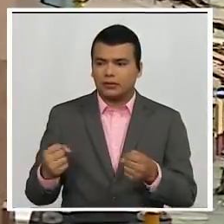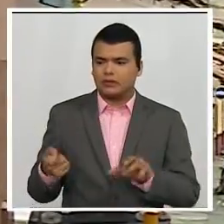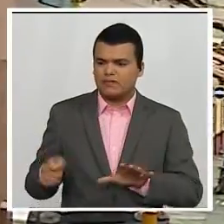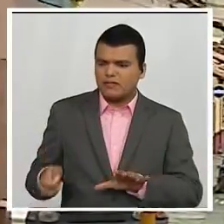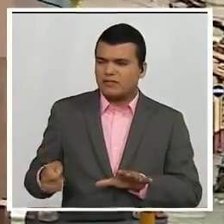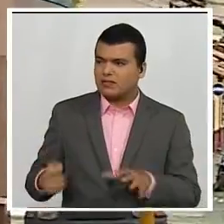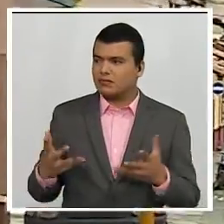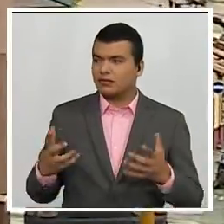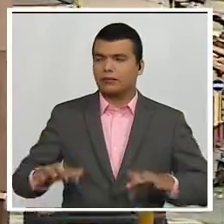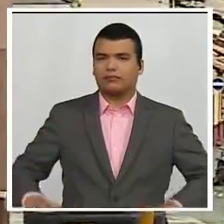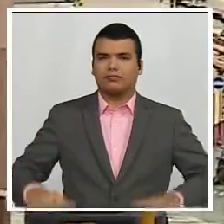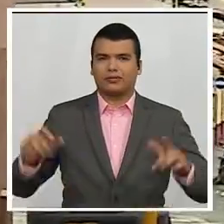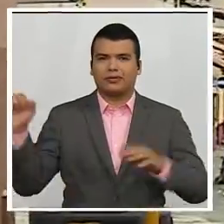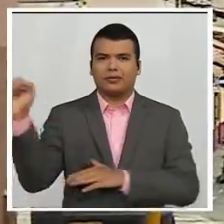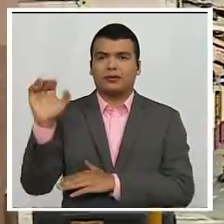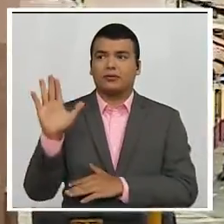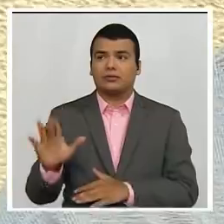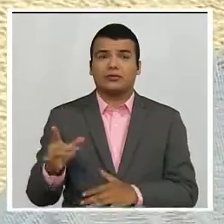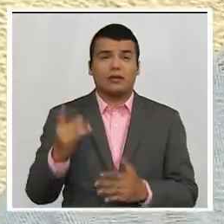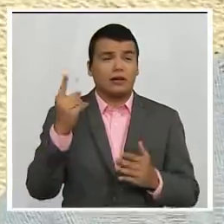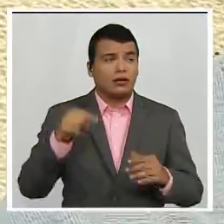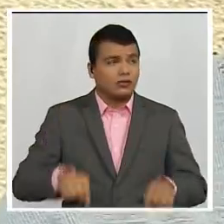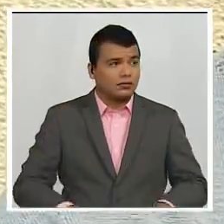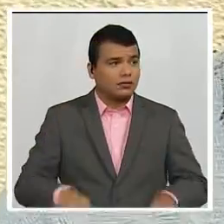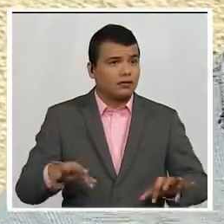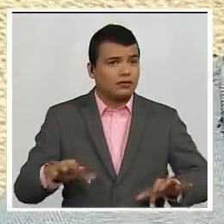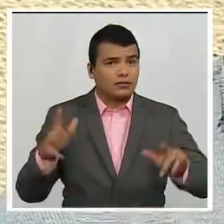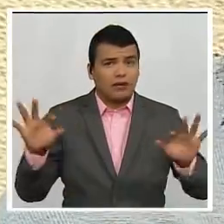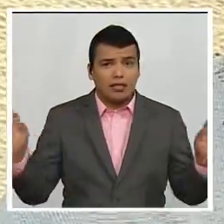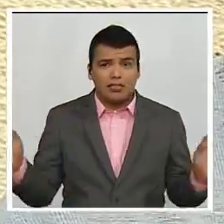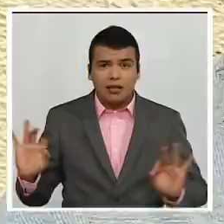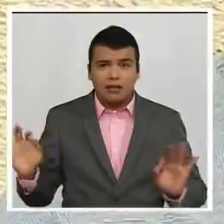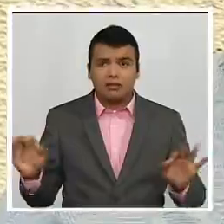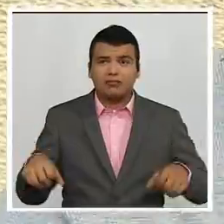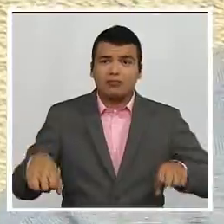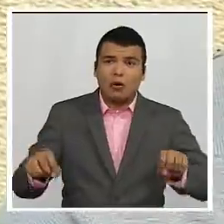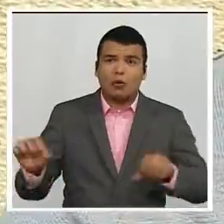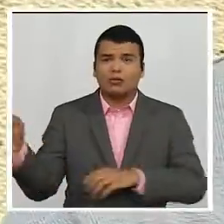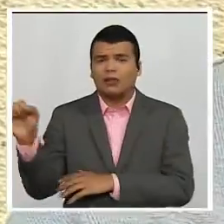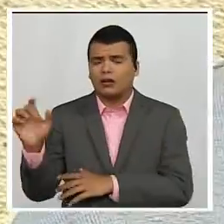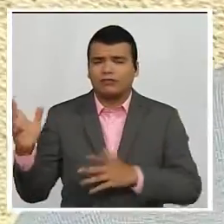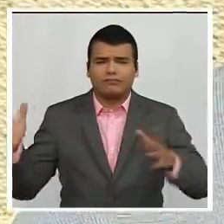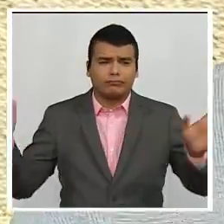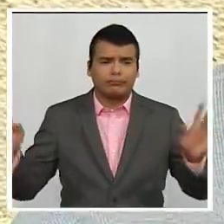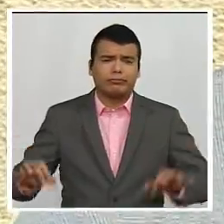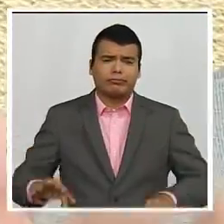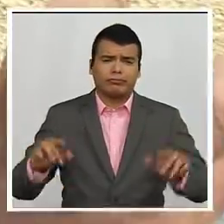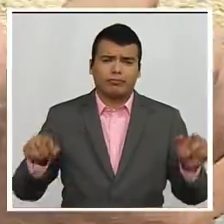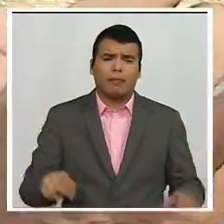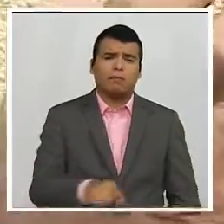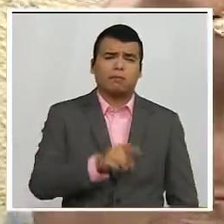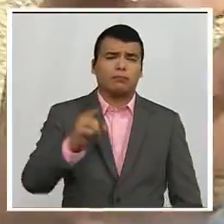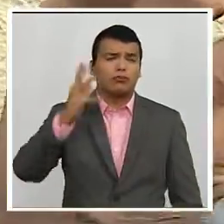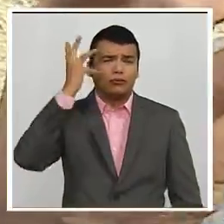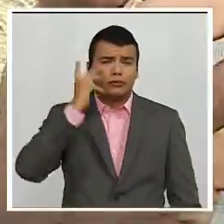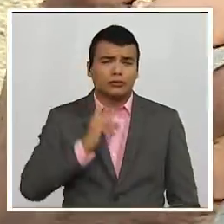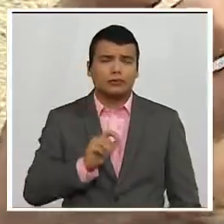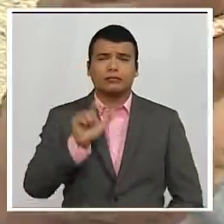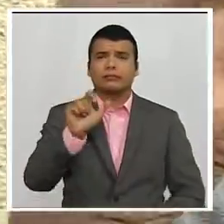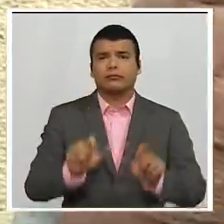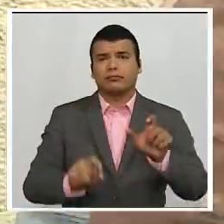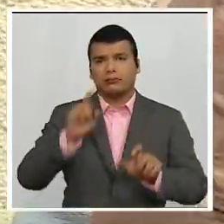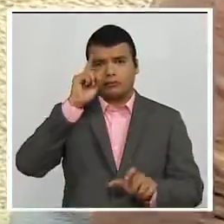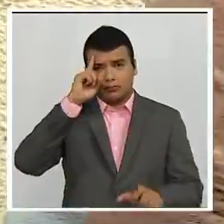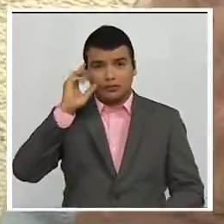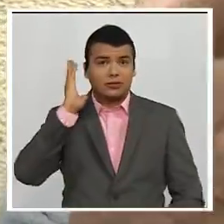vehículo por robar es raro el día que nos roban a alguien en moto como sea creo que también la gente con el cuento de